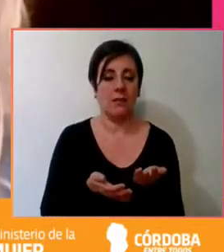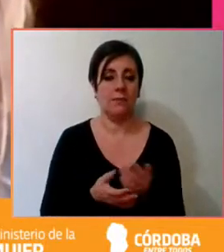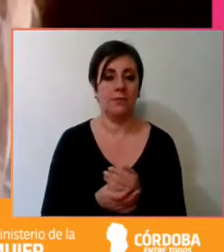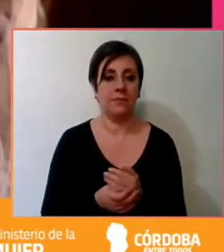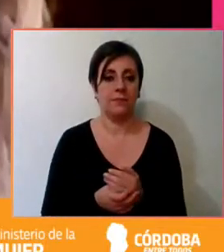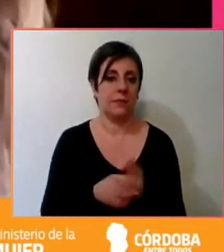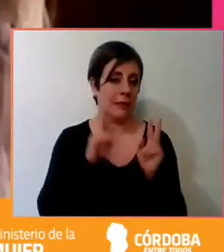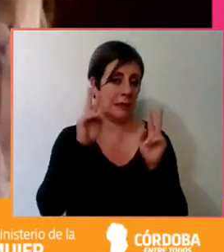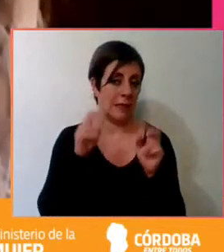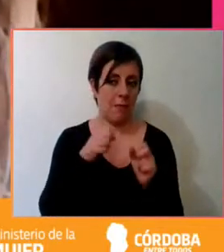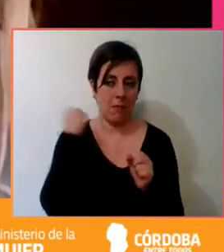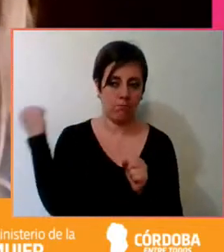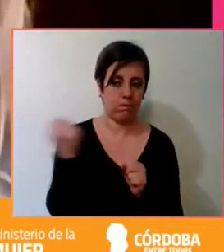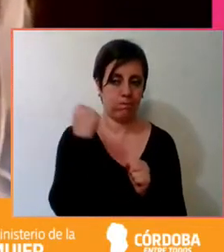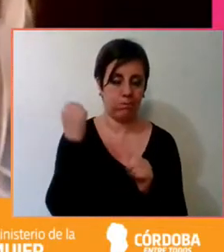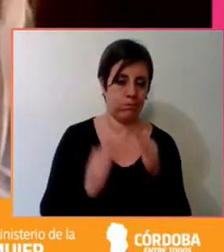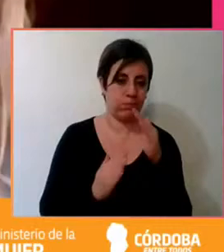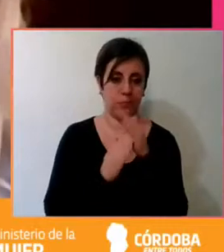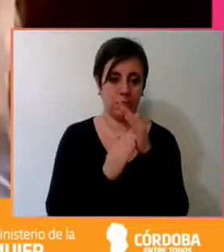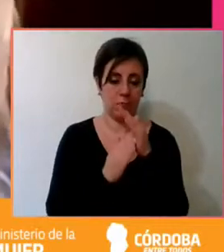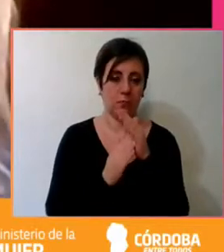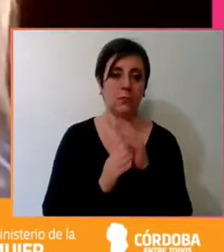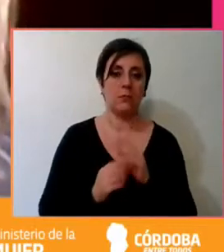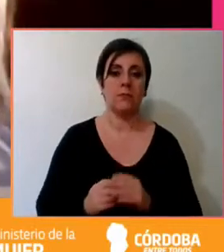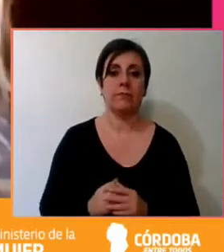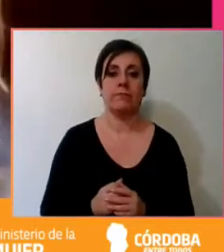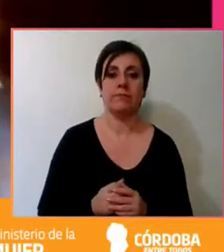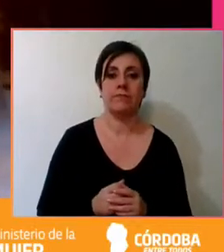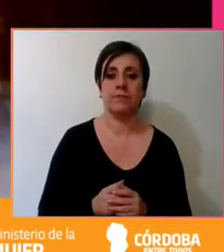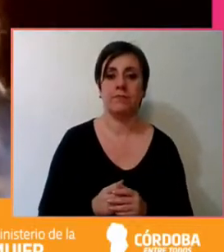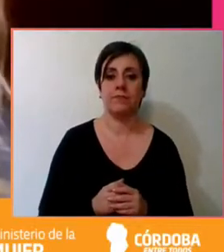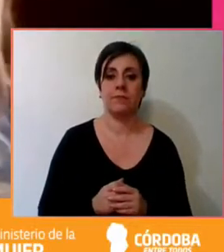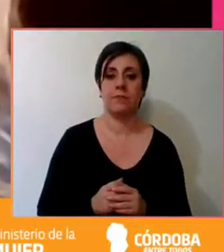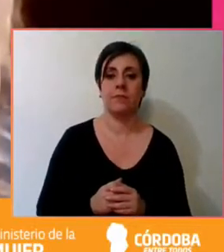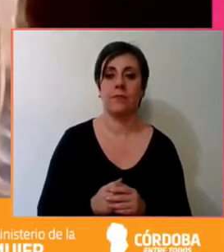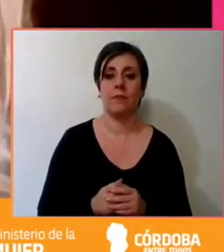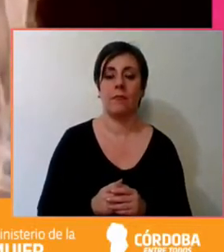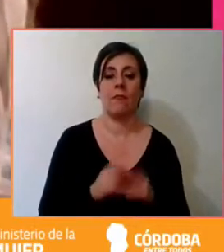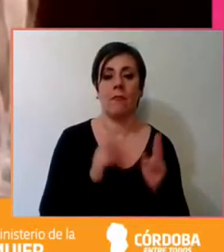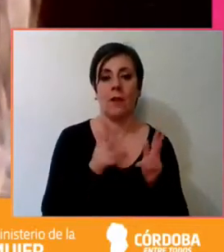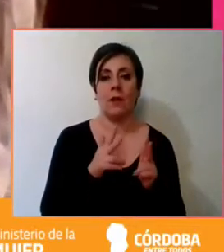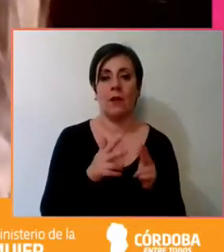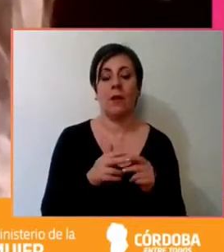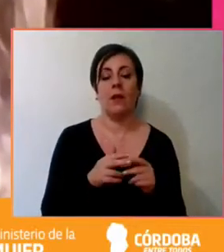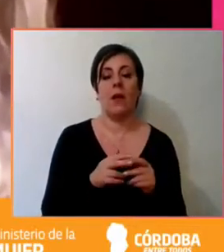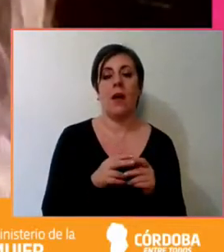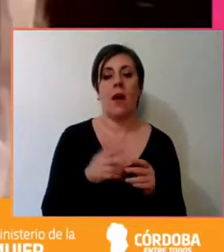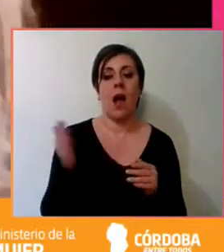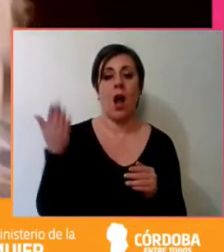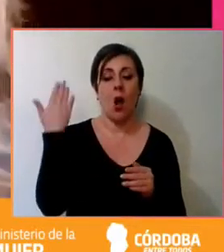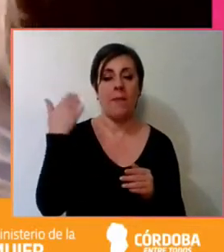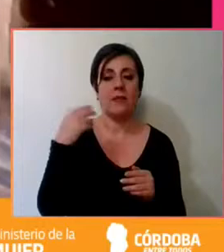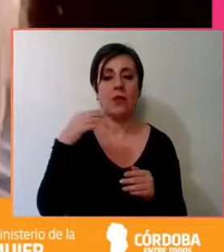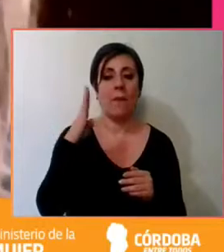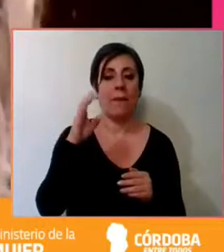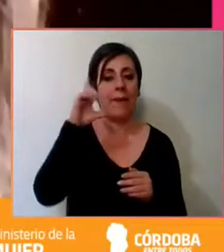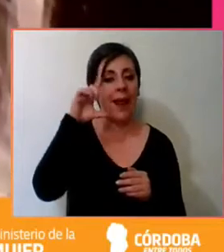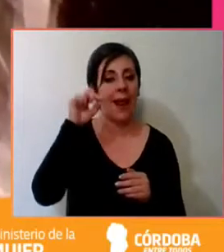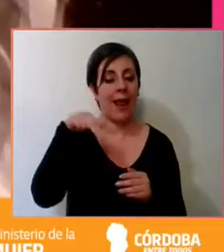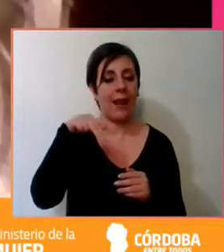tema fundamental. Decía cuando señalaba la Convención de Belén do Pará, que después se hizo el mecanismo